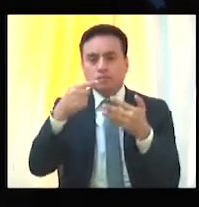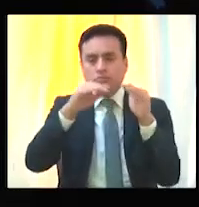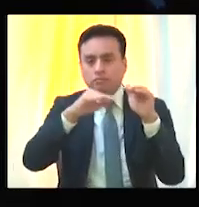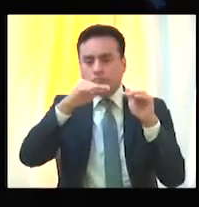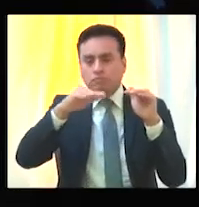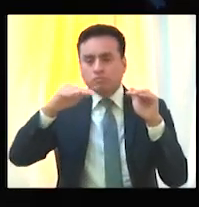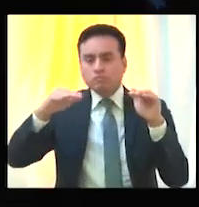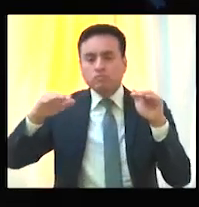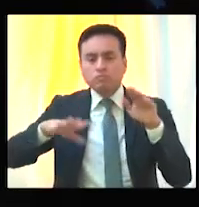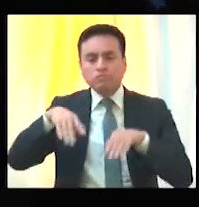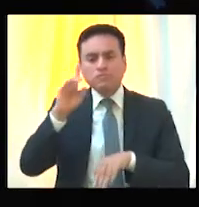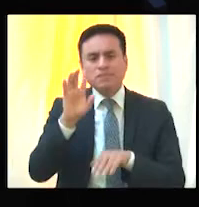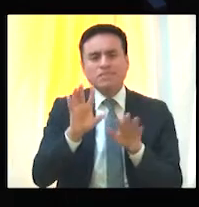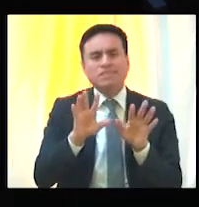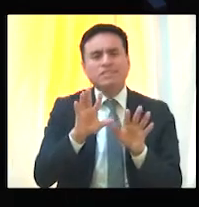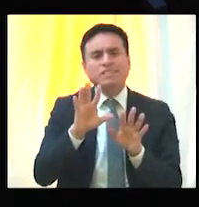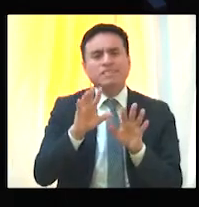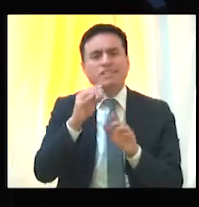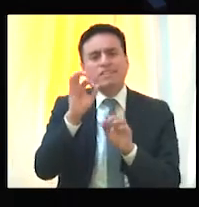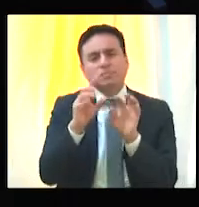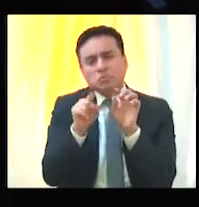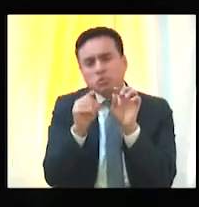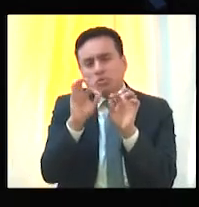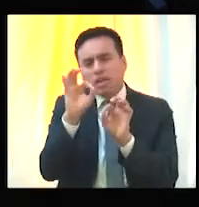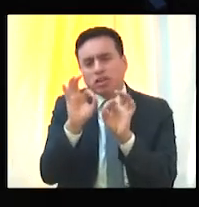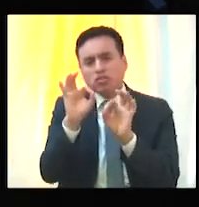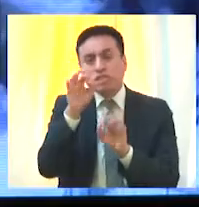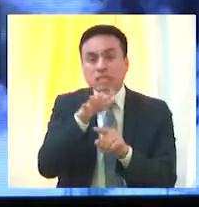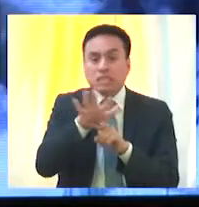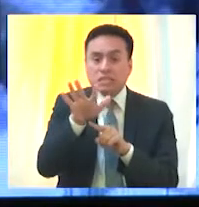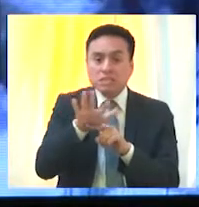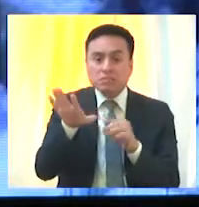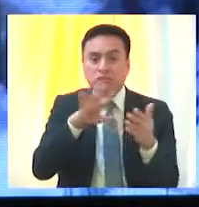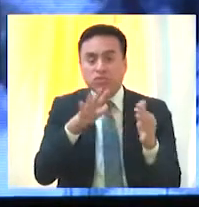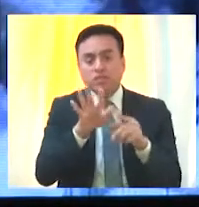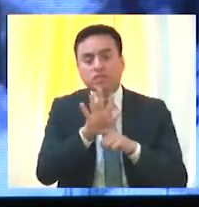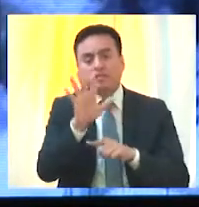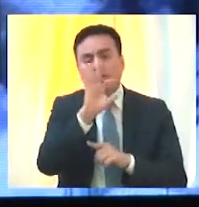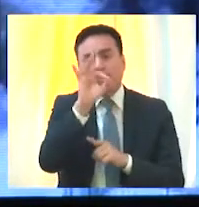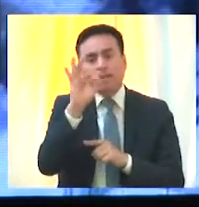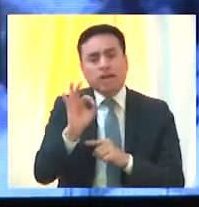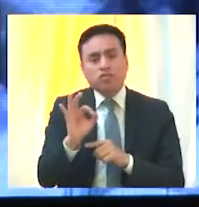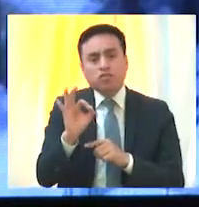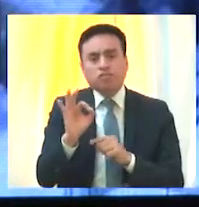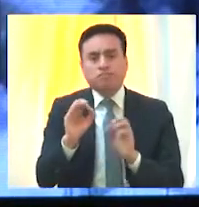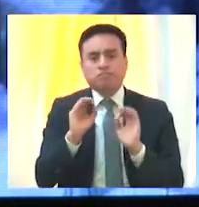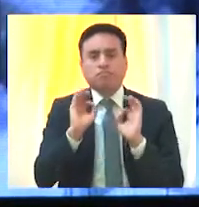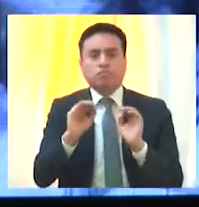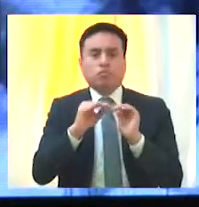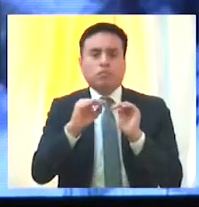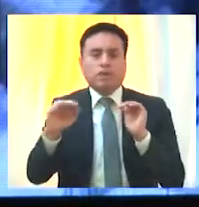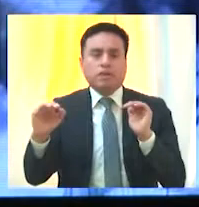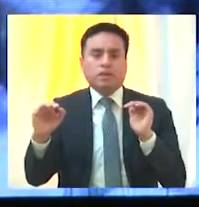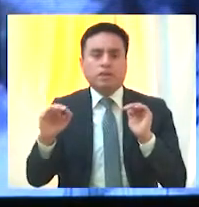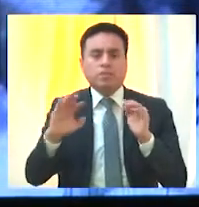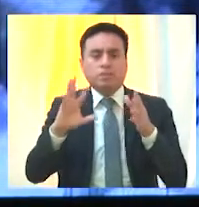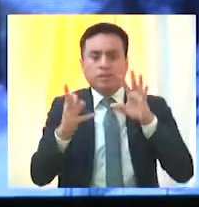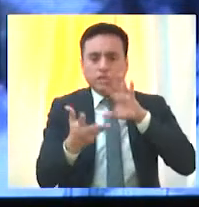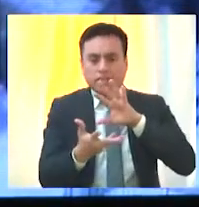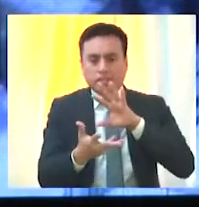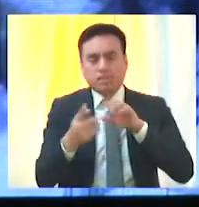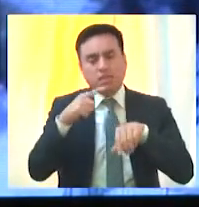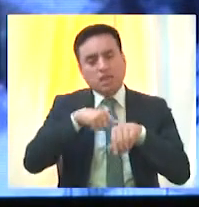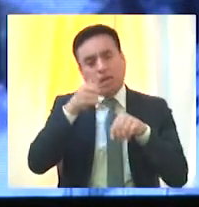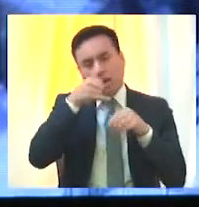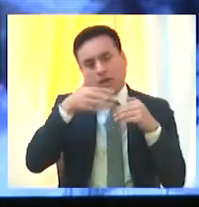sido del orden de varias decenas de grados Celsius respecto a 15, que es más o menos los 15 grados Celsius en la temperatura promedio planetaria en una gran escala de